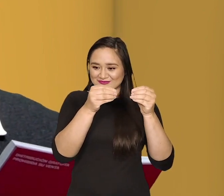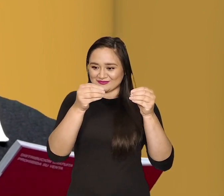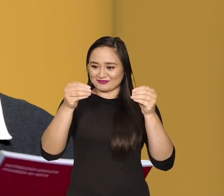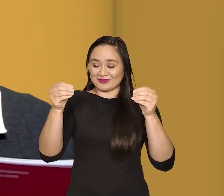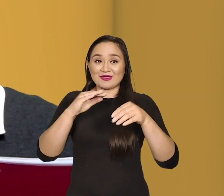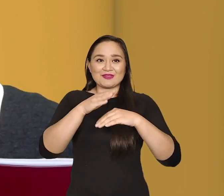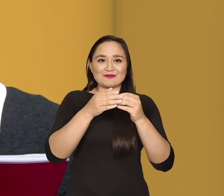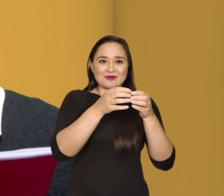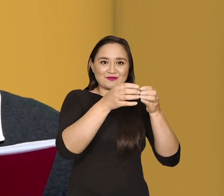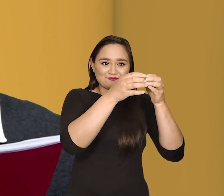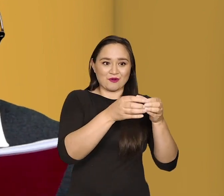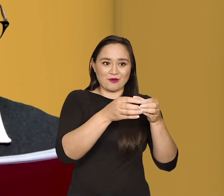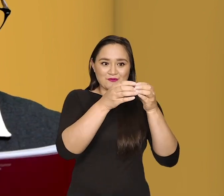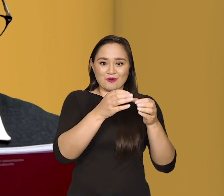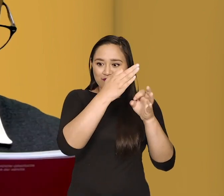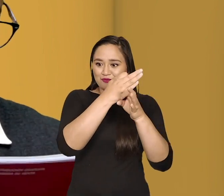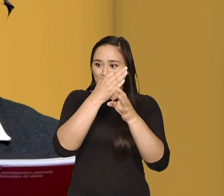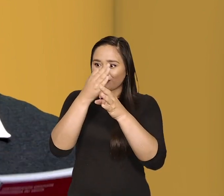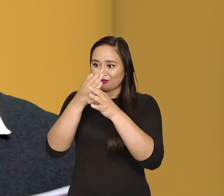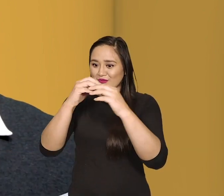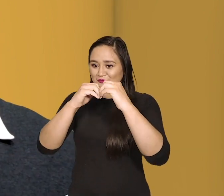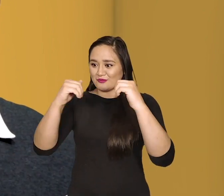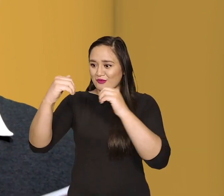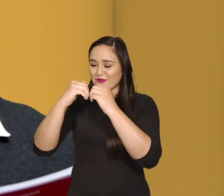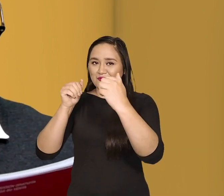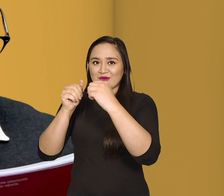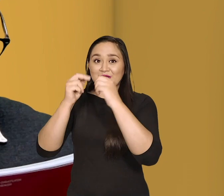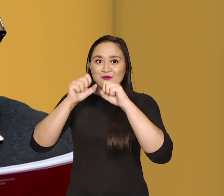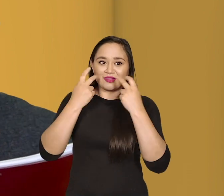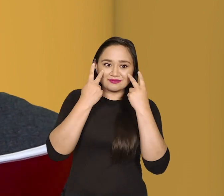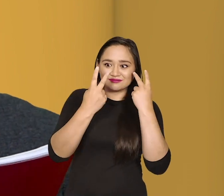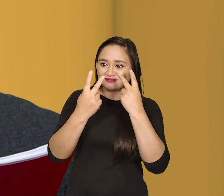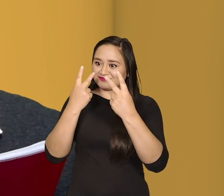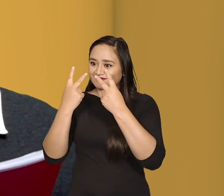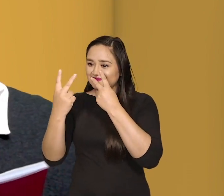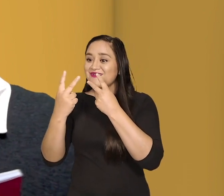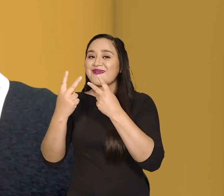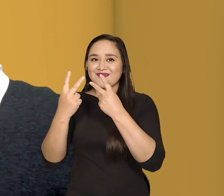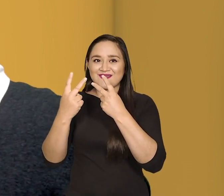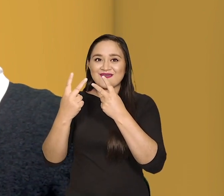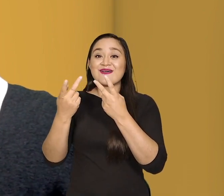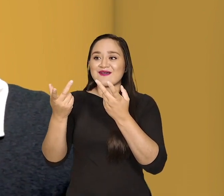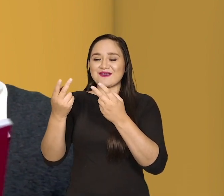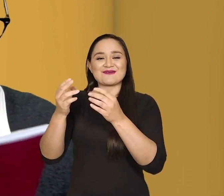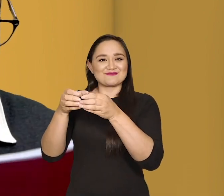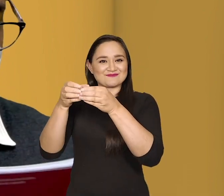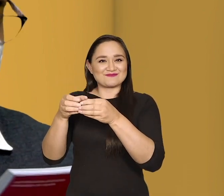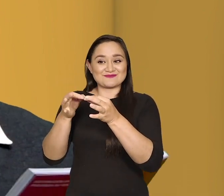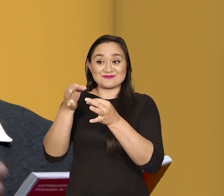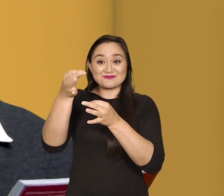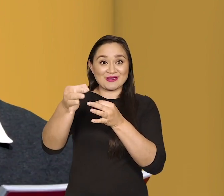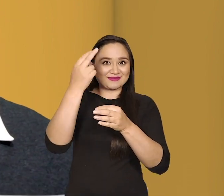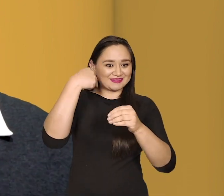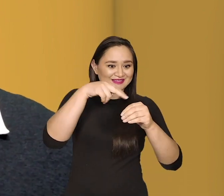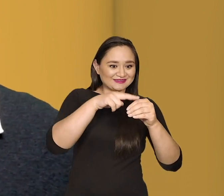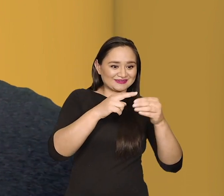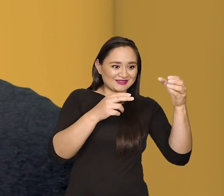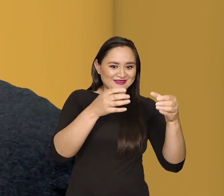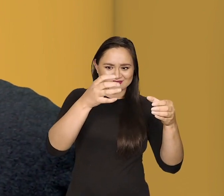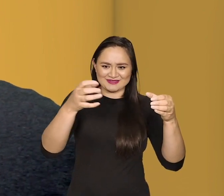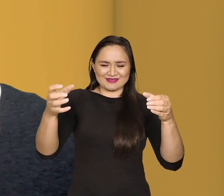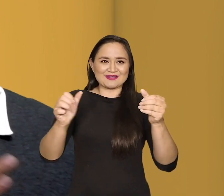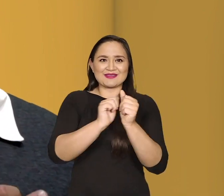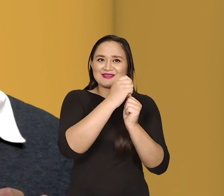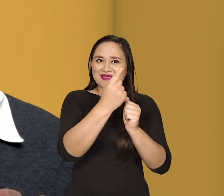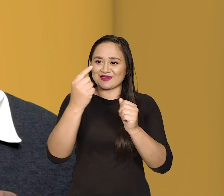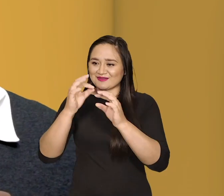los puede separar en intervalos así se visualiza la conformación de los distintos pueblos y nacionalidades del país y la importancia